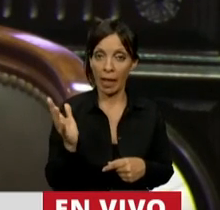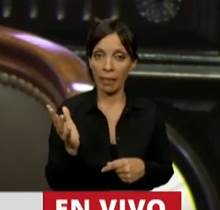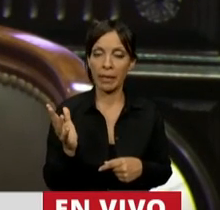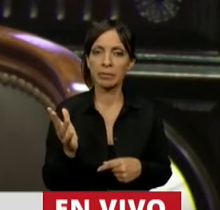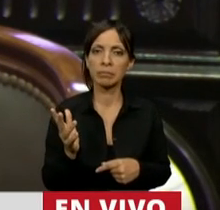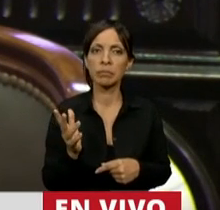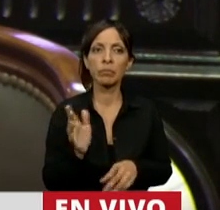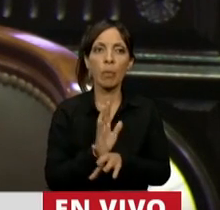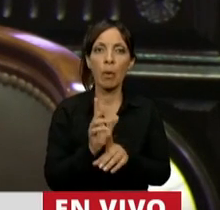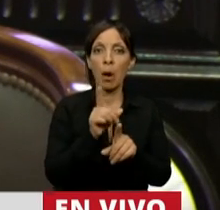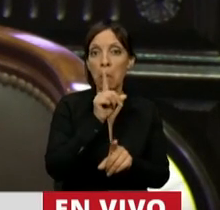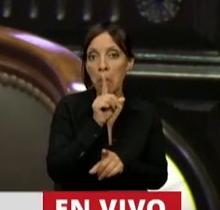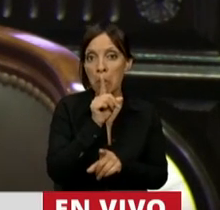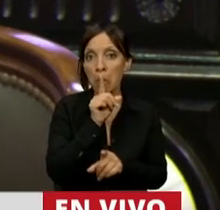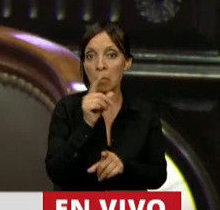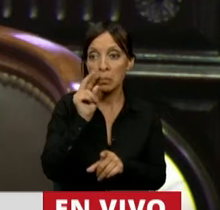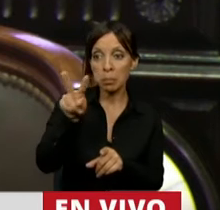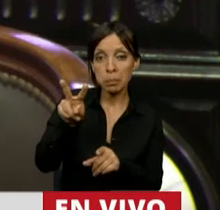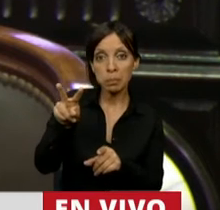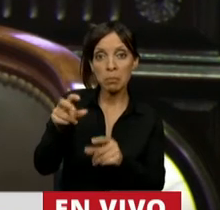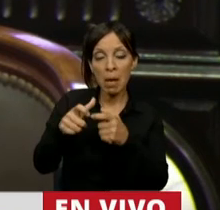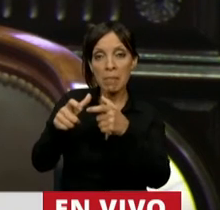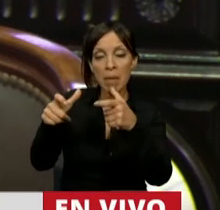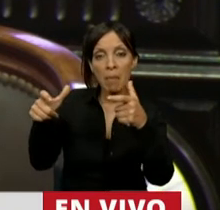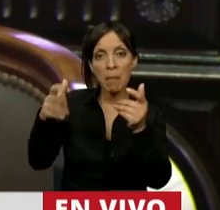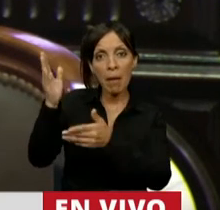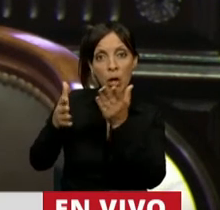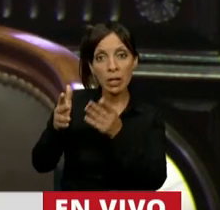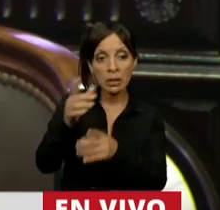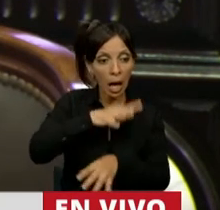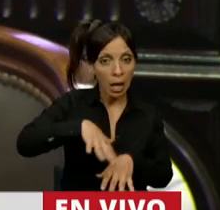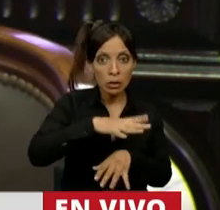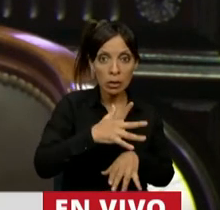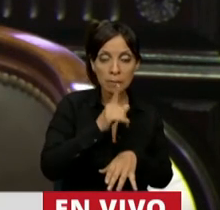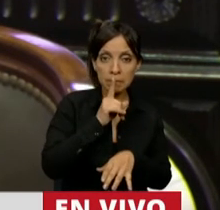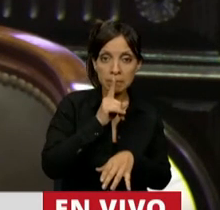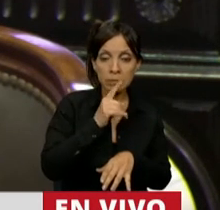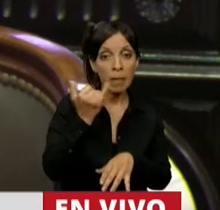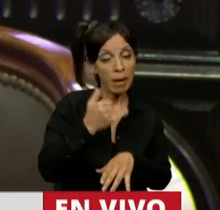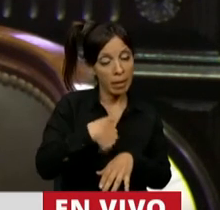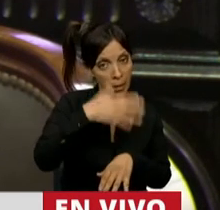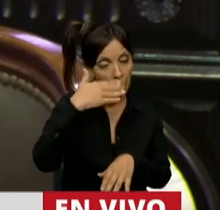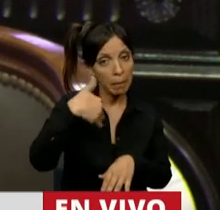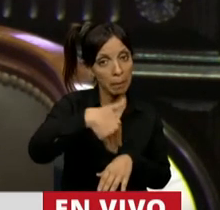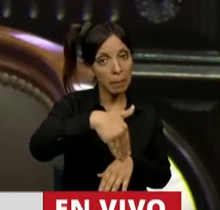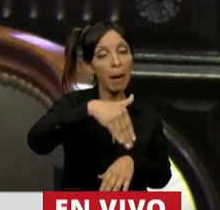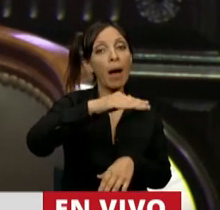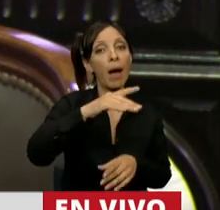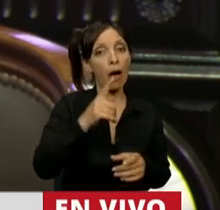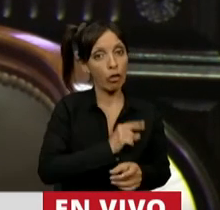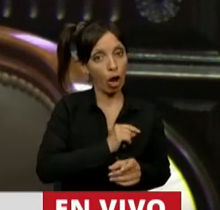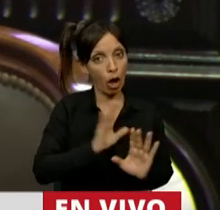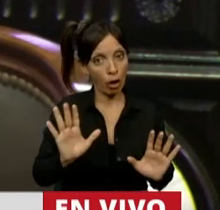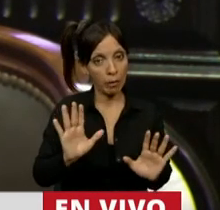de brazos cruzados ante el avance de la violencia facciosa han tenido que padecer y lamentar muchos dolores. Y esas sociedades